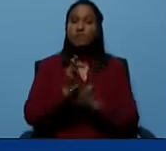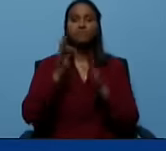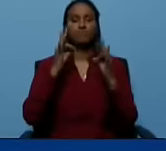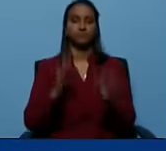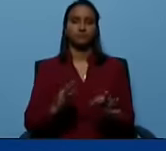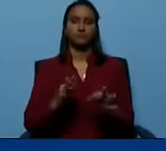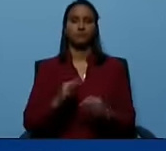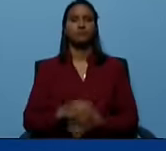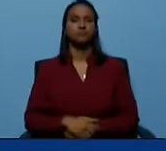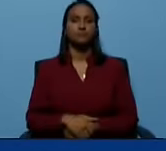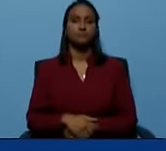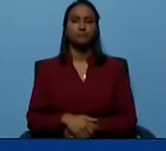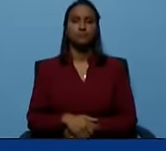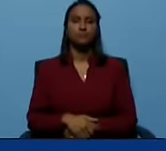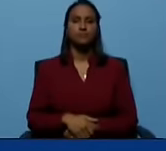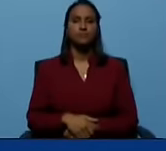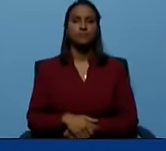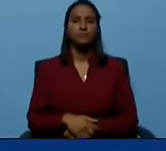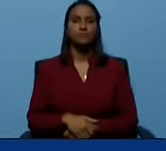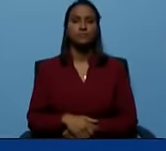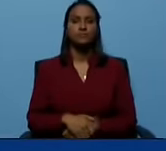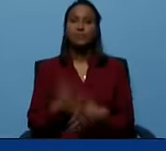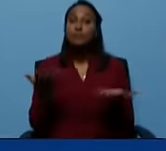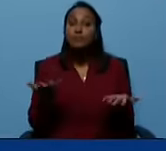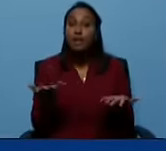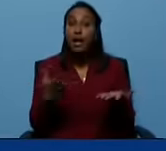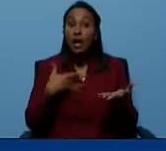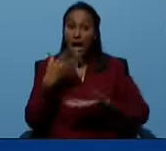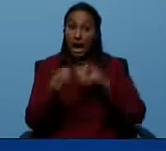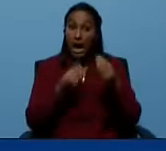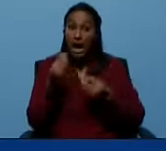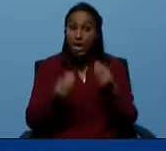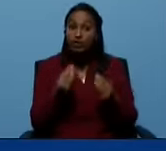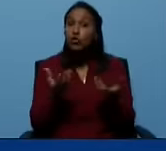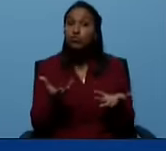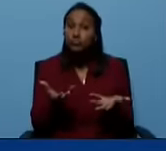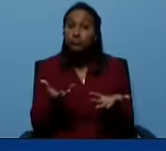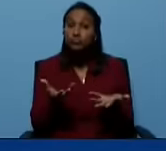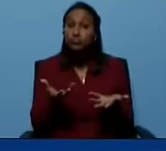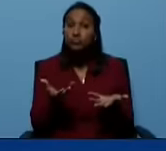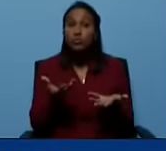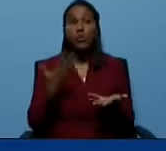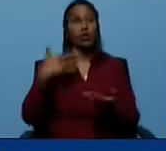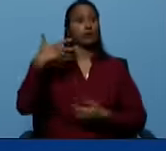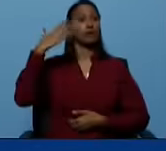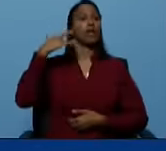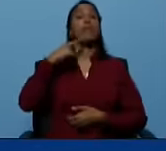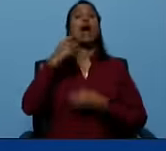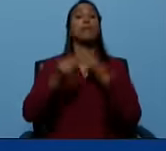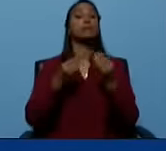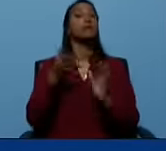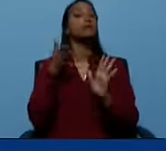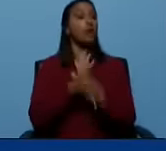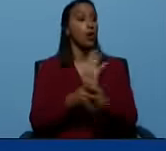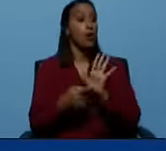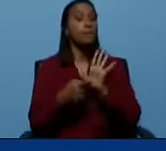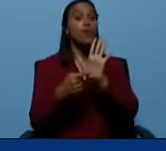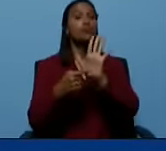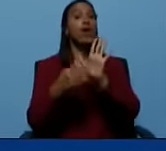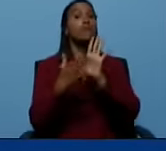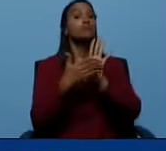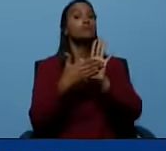que he hecho lo que había que hacer: apelar a la Constitución una vez